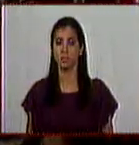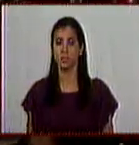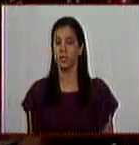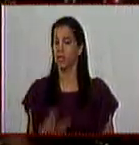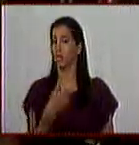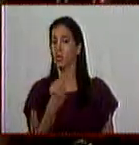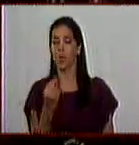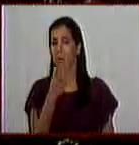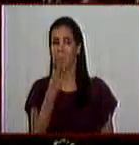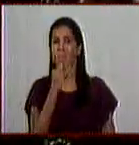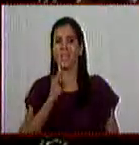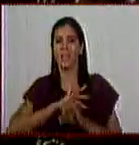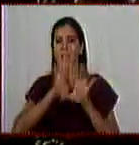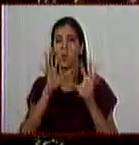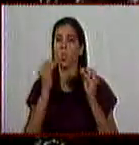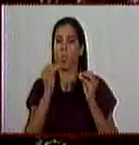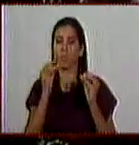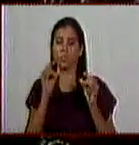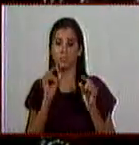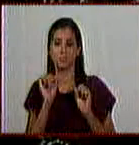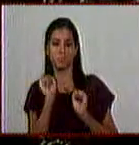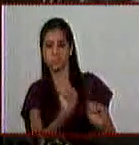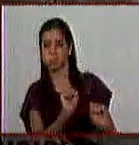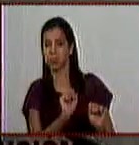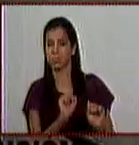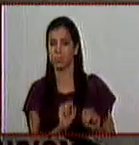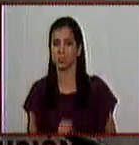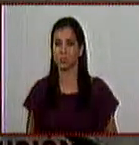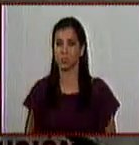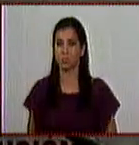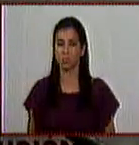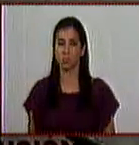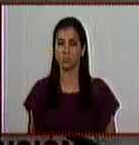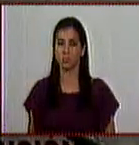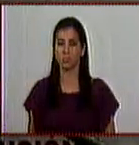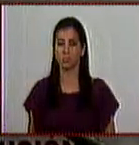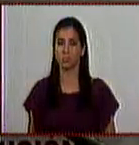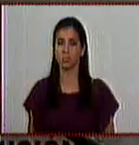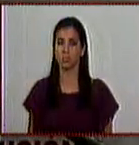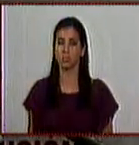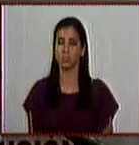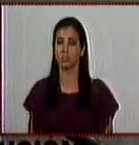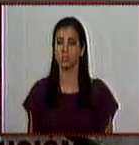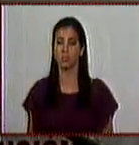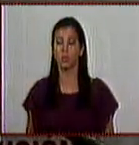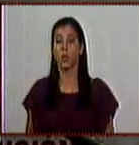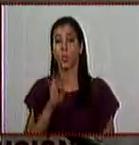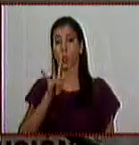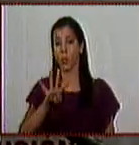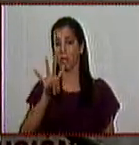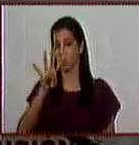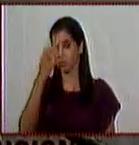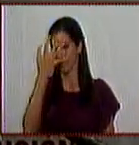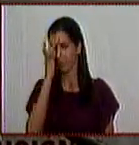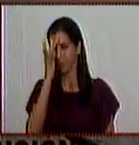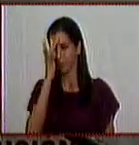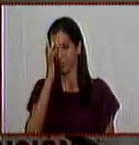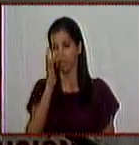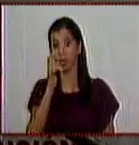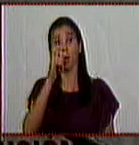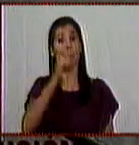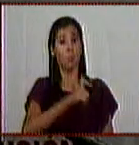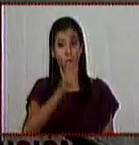tenía Claridad de cómo confrontar la hegemonía ideológica del sistema el 4 de Febrero le dio al